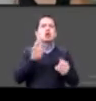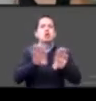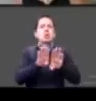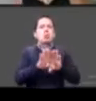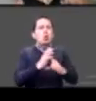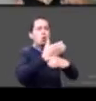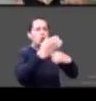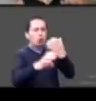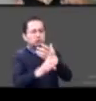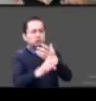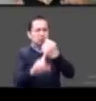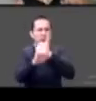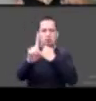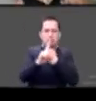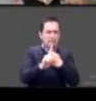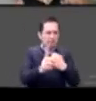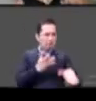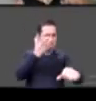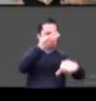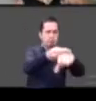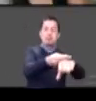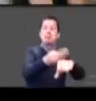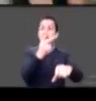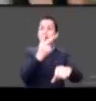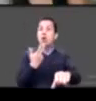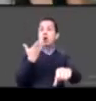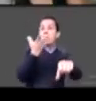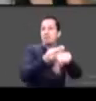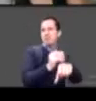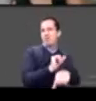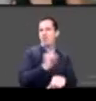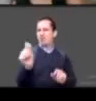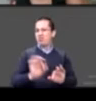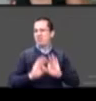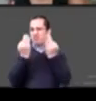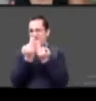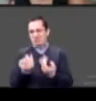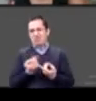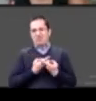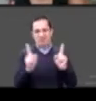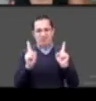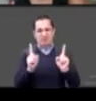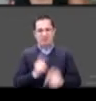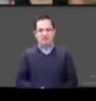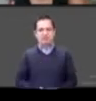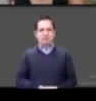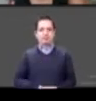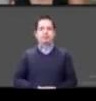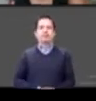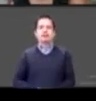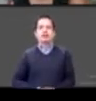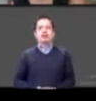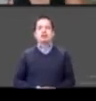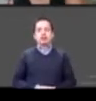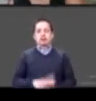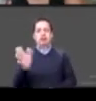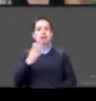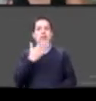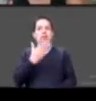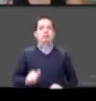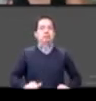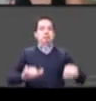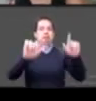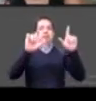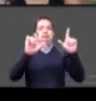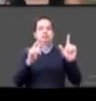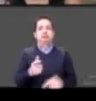problemas. Entonces, bueno. La siguiente, por favor. Qué bueno que apareció la presentación porque bueno, pues yo creo que no la